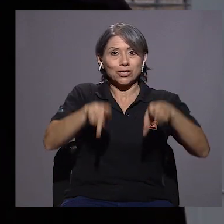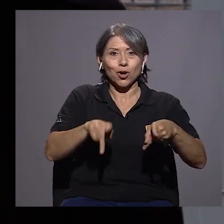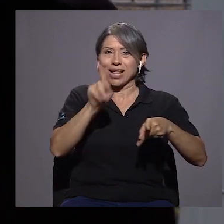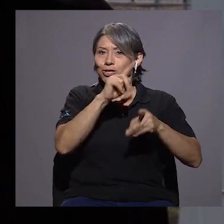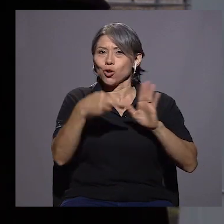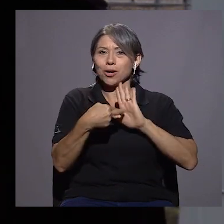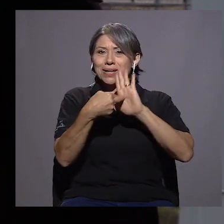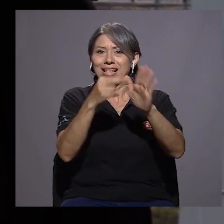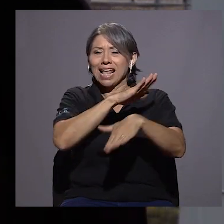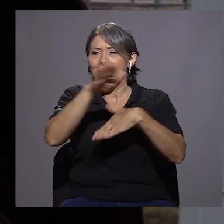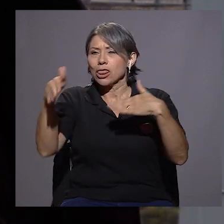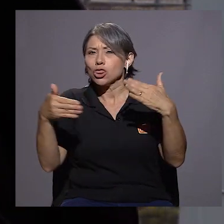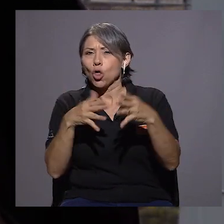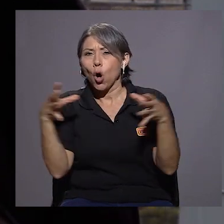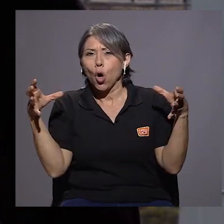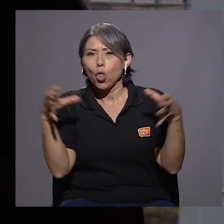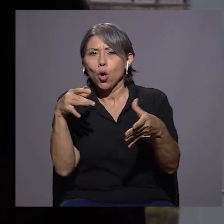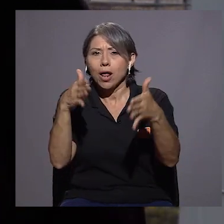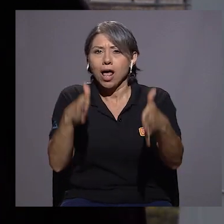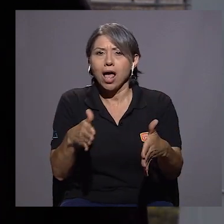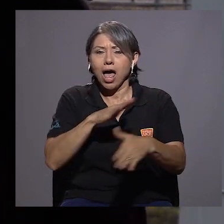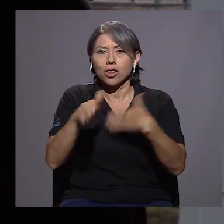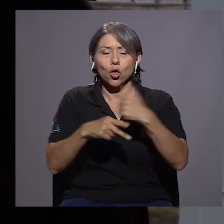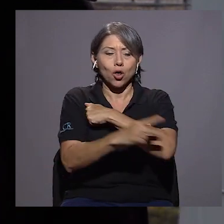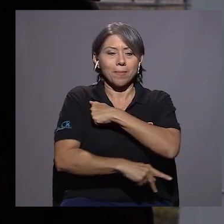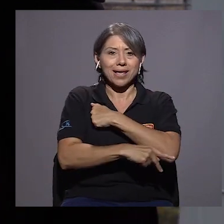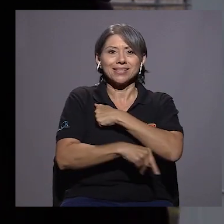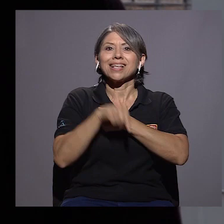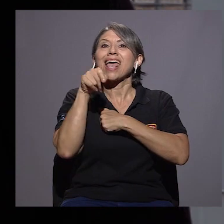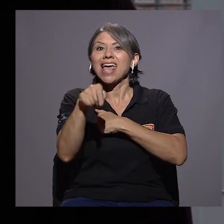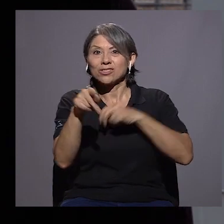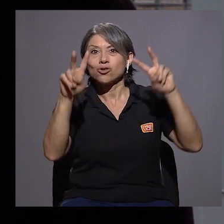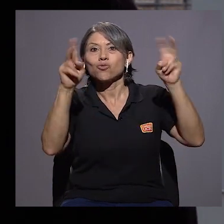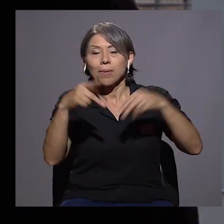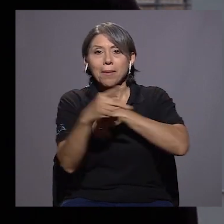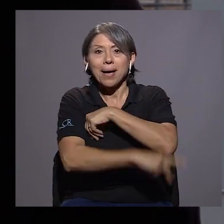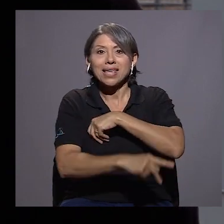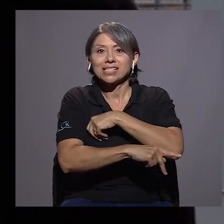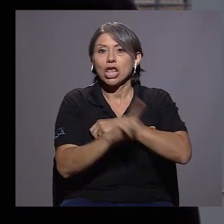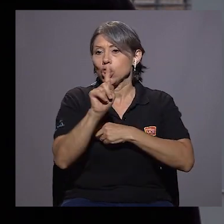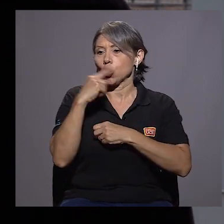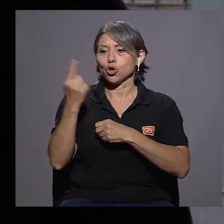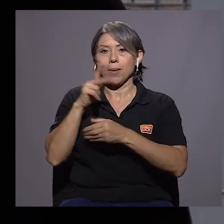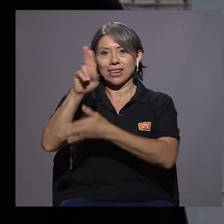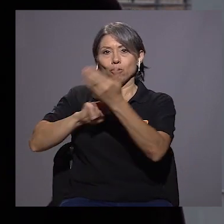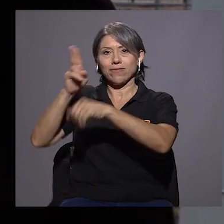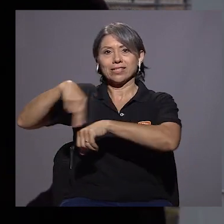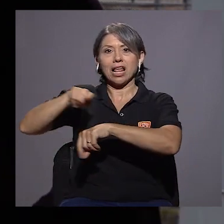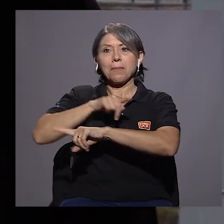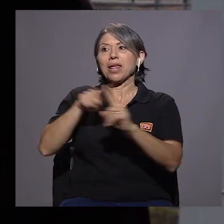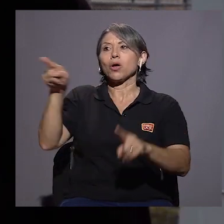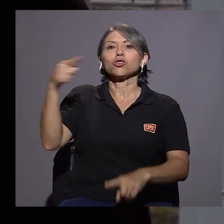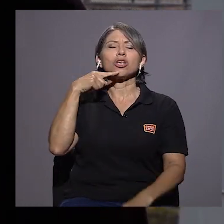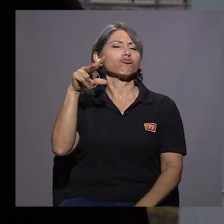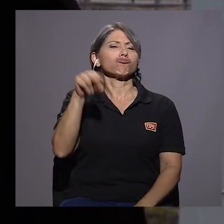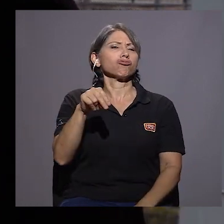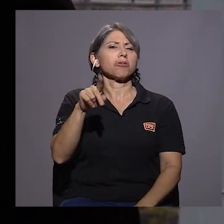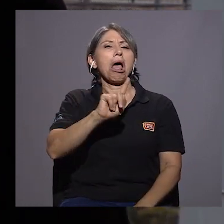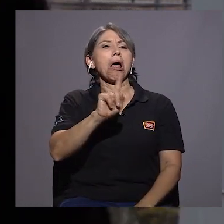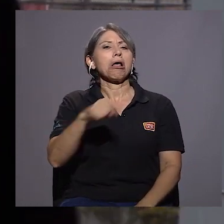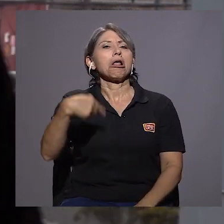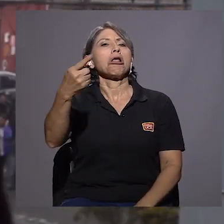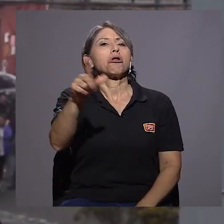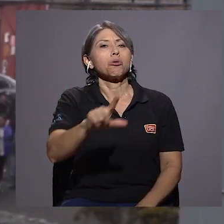movimiento ni a todo el país, y ese es un tema país, no es un tema Universidad Nacional. Entonces, ellos se negaron y dijeron el lunes vamos a